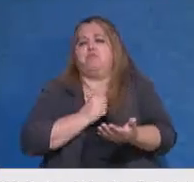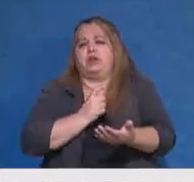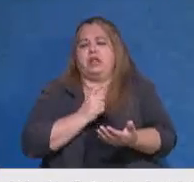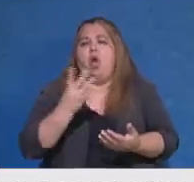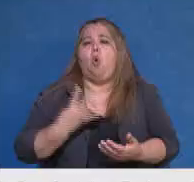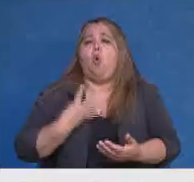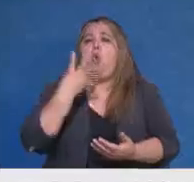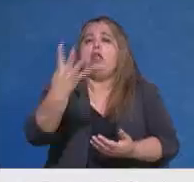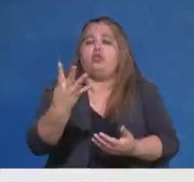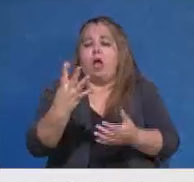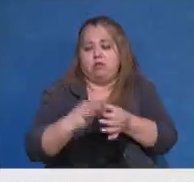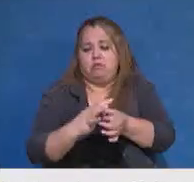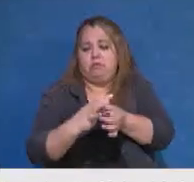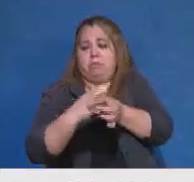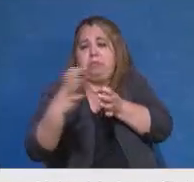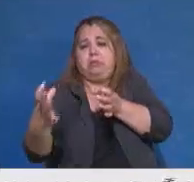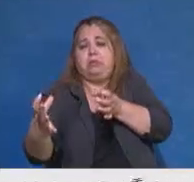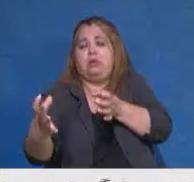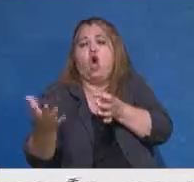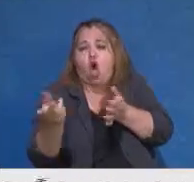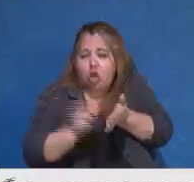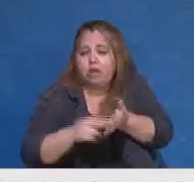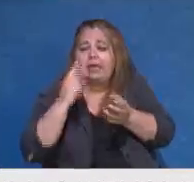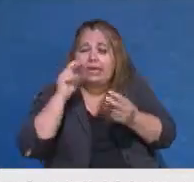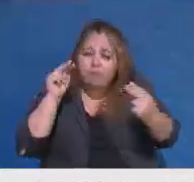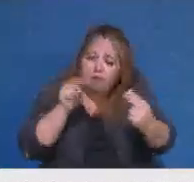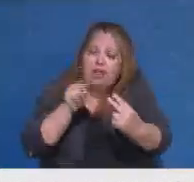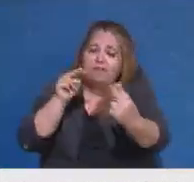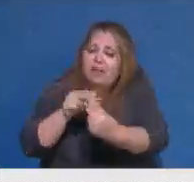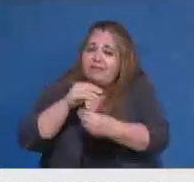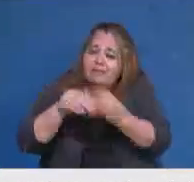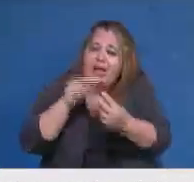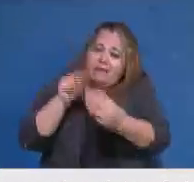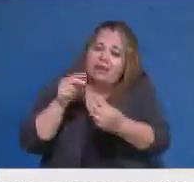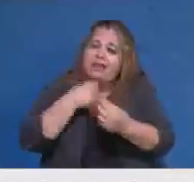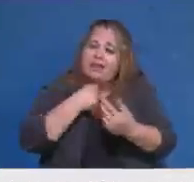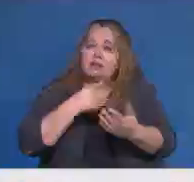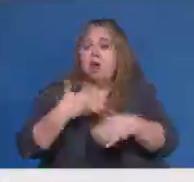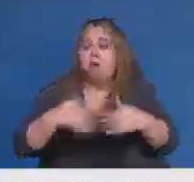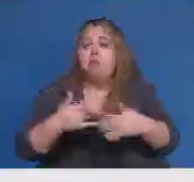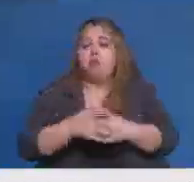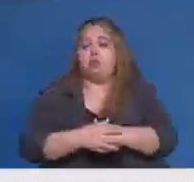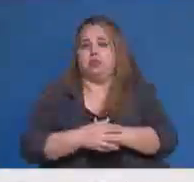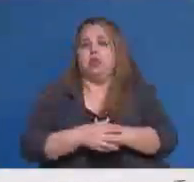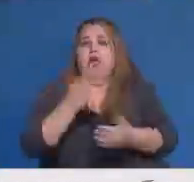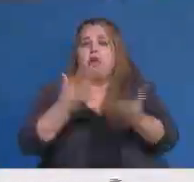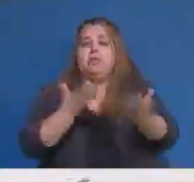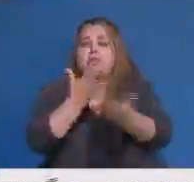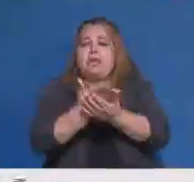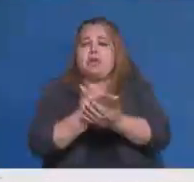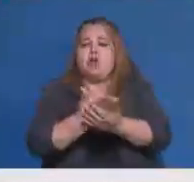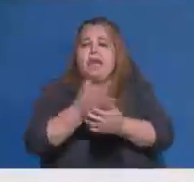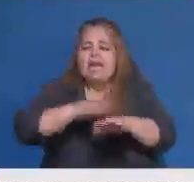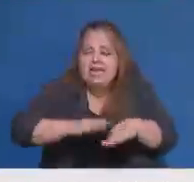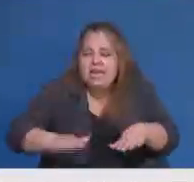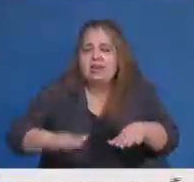de vínculos, que las respuestas sean pronto. Según el grupo Justicia por Niños, Niñas y Adolescentes,